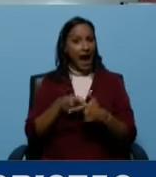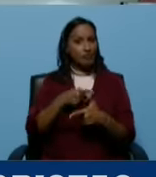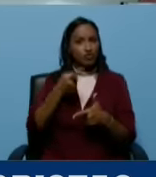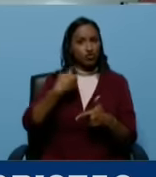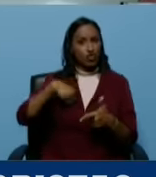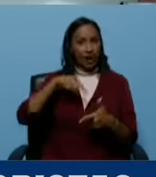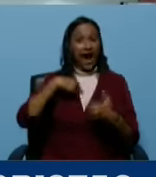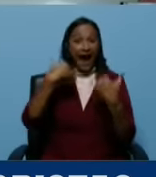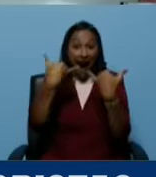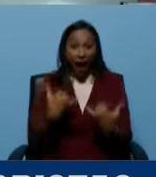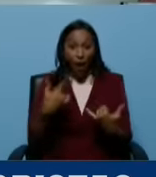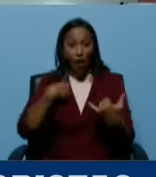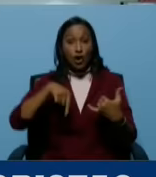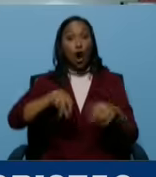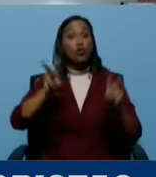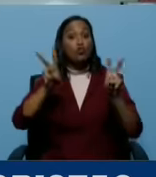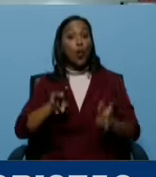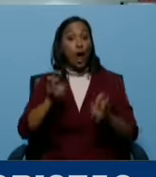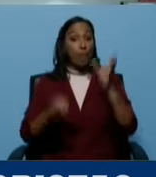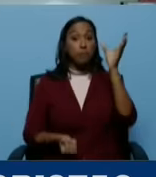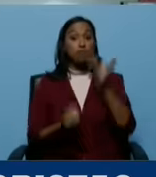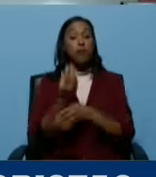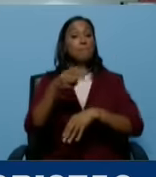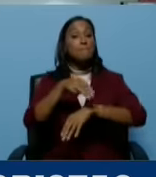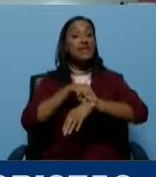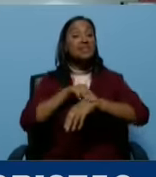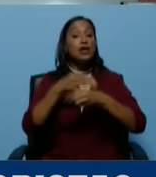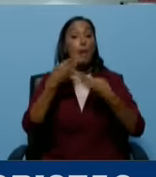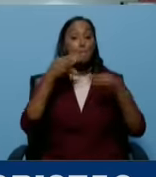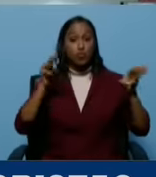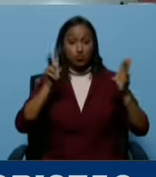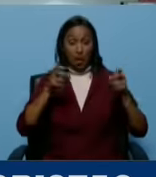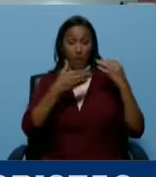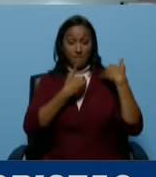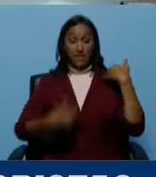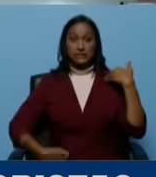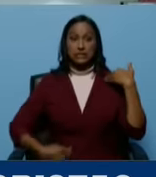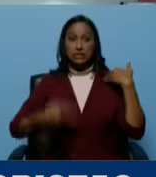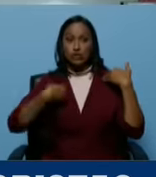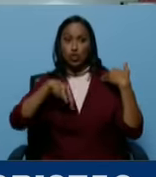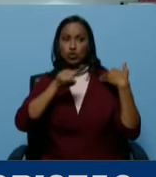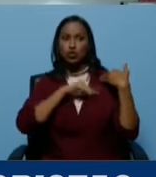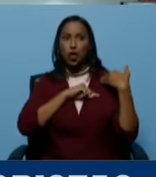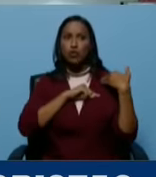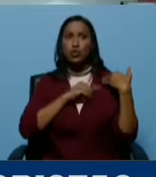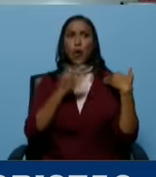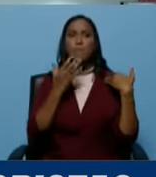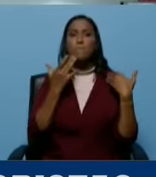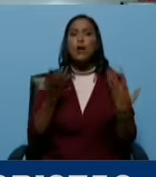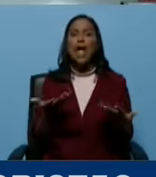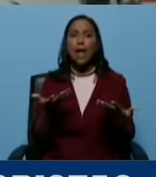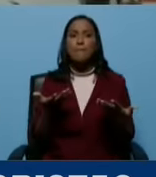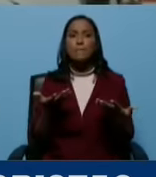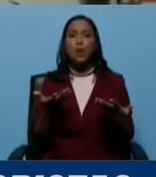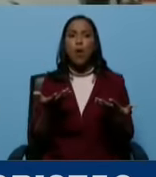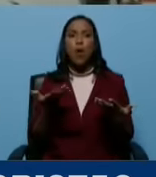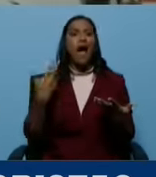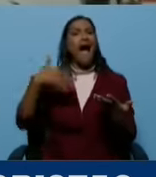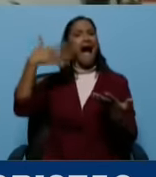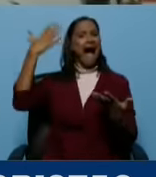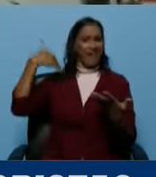en esta etapa con nuestra gestión y nuestro liderazgo, si nosotros nos vamos a lo que fue la